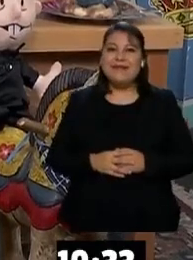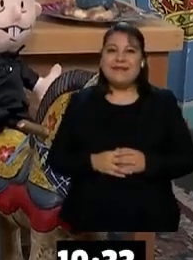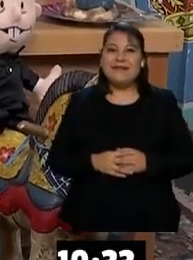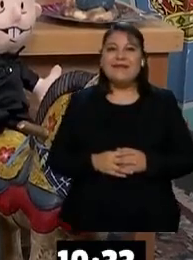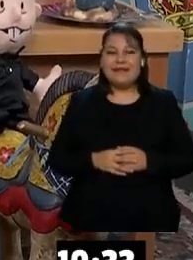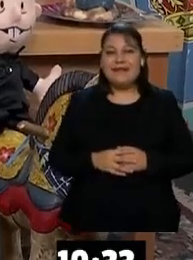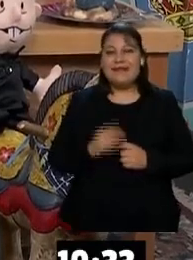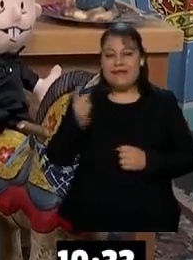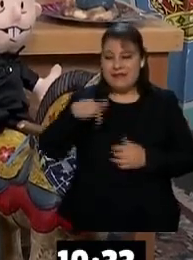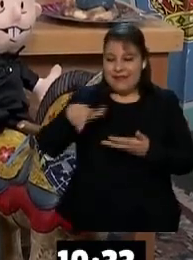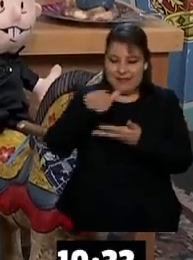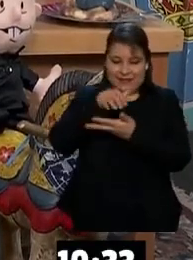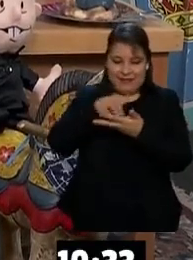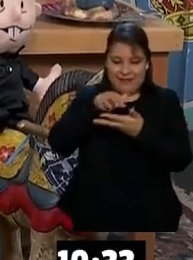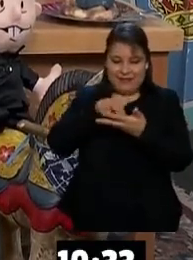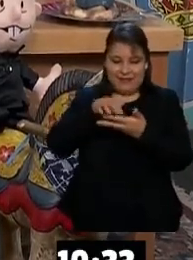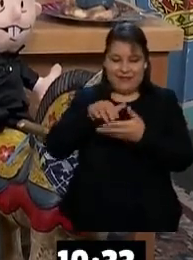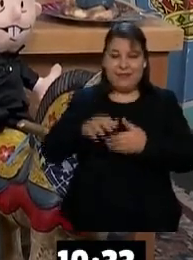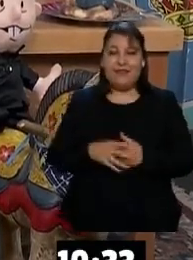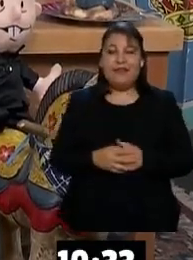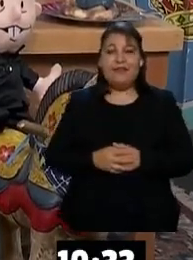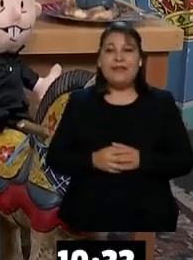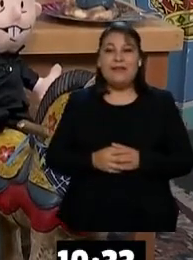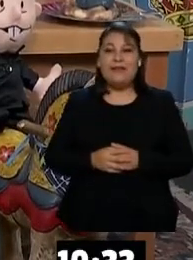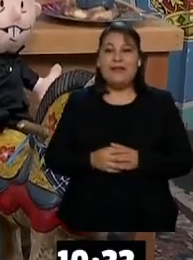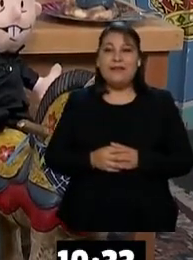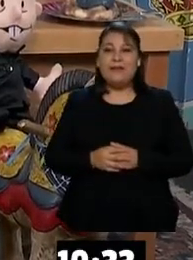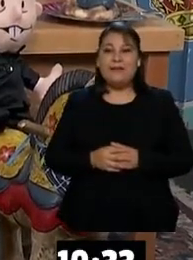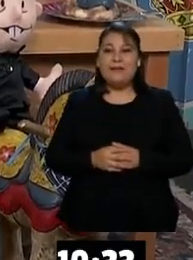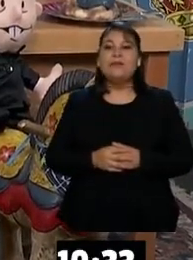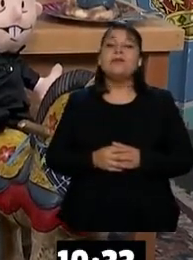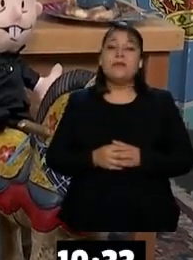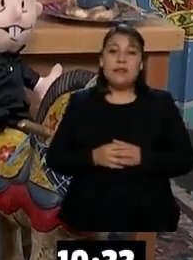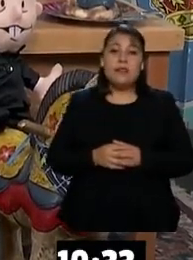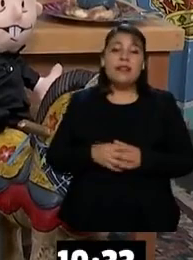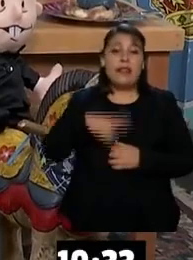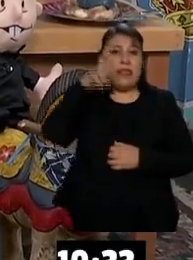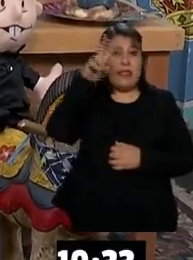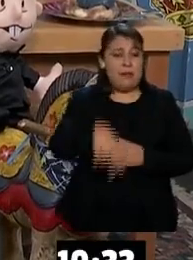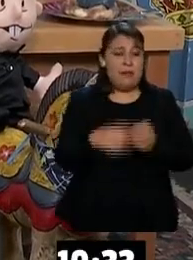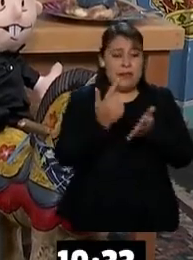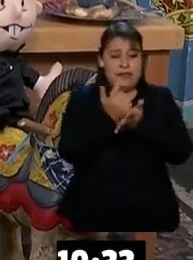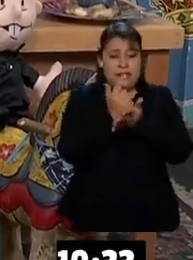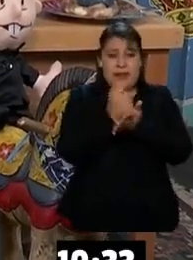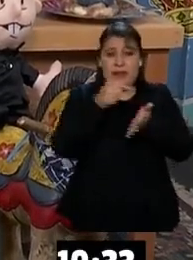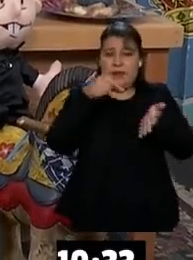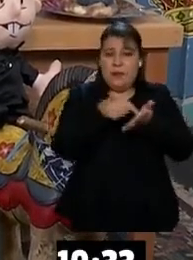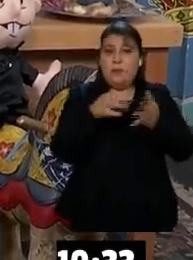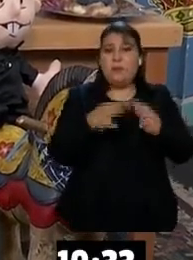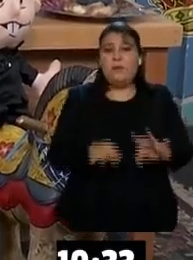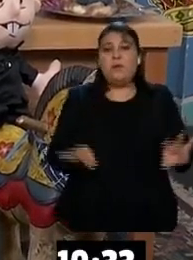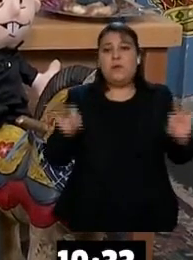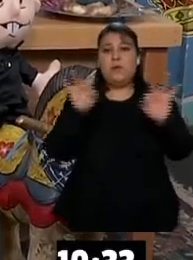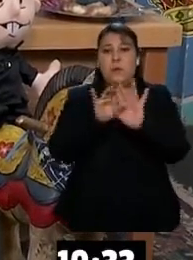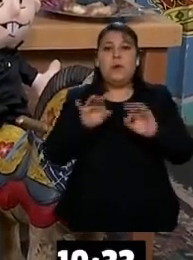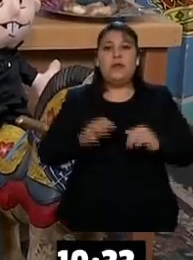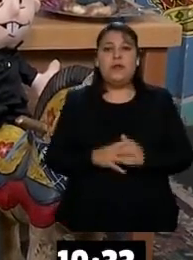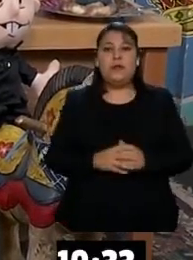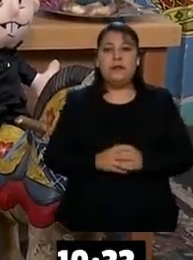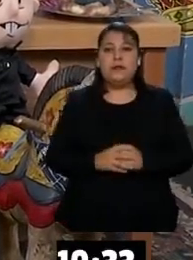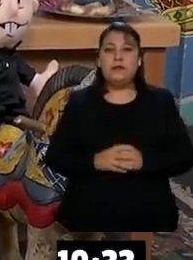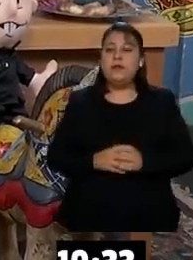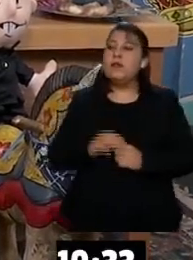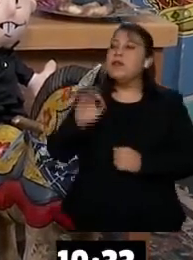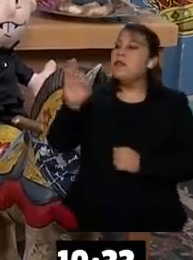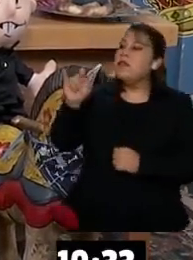cuando lo lea. Sí. La verdad es que es un texto que creo yo importante, porque aporta mucho al debate nacional. Como lo decía otra vez mi querida Fernanda,